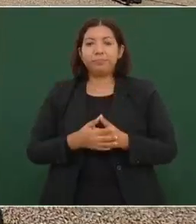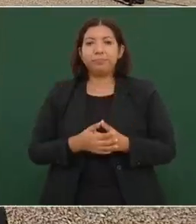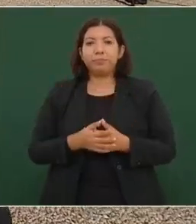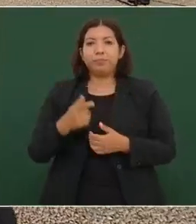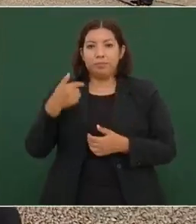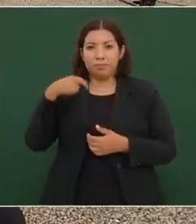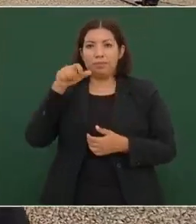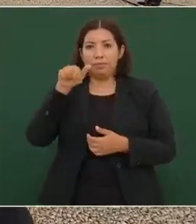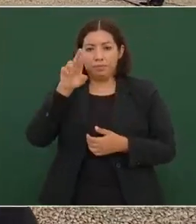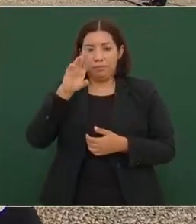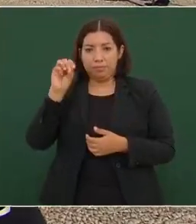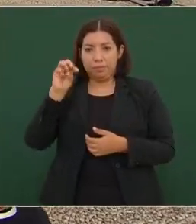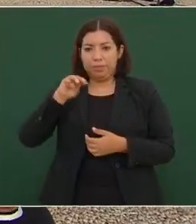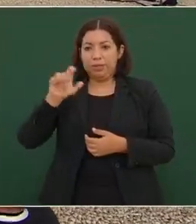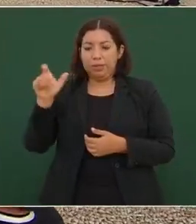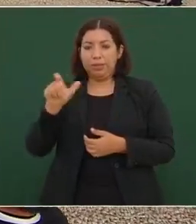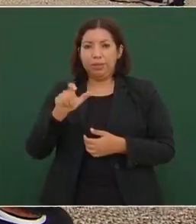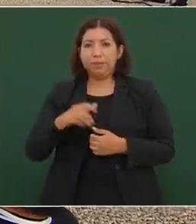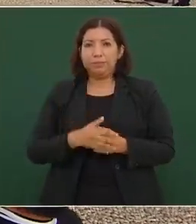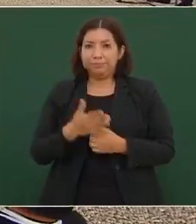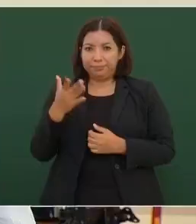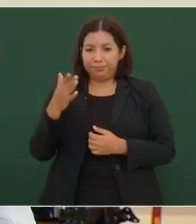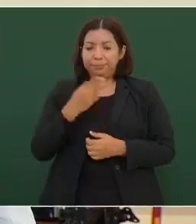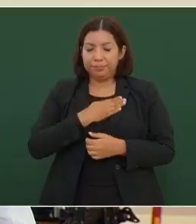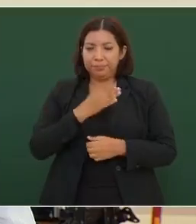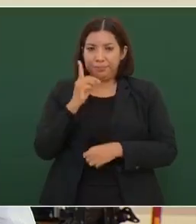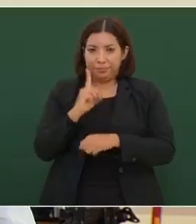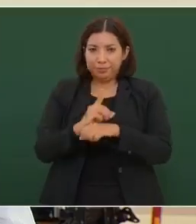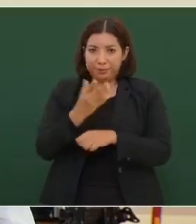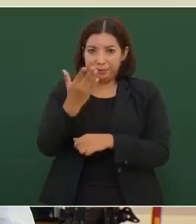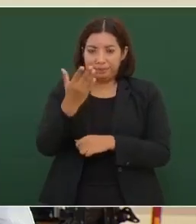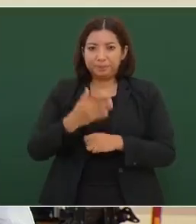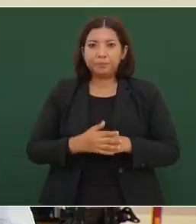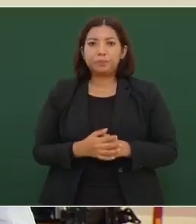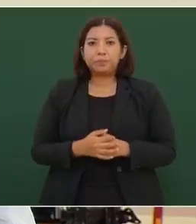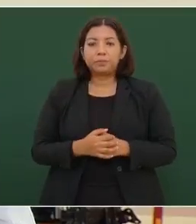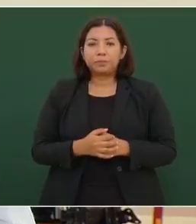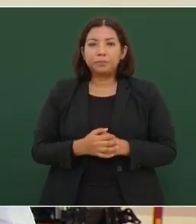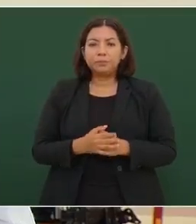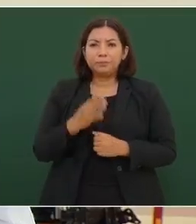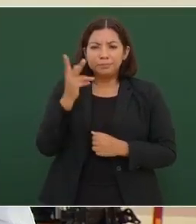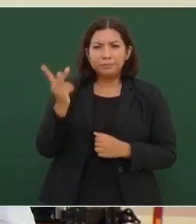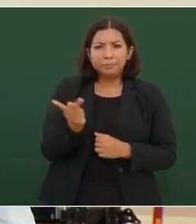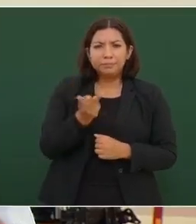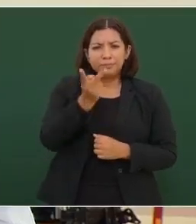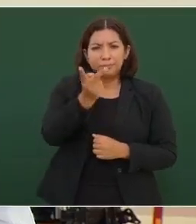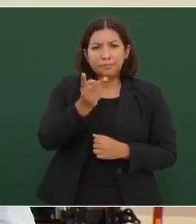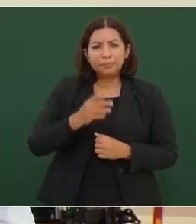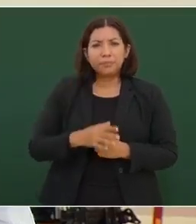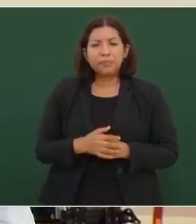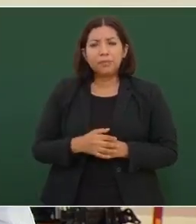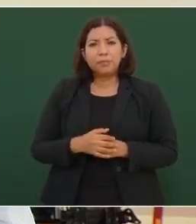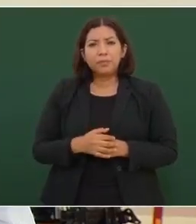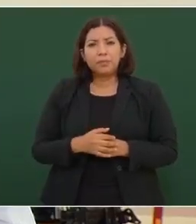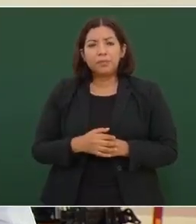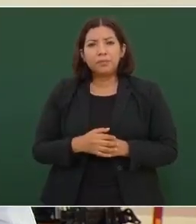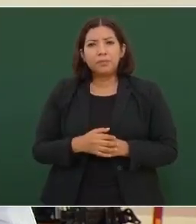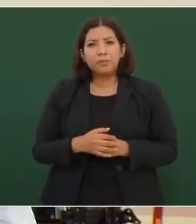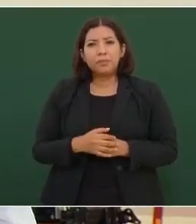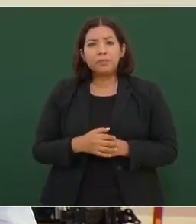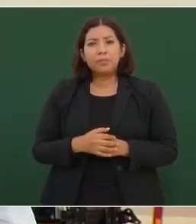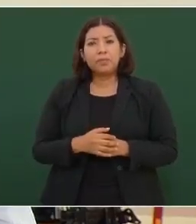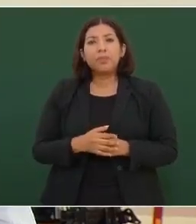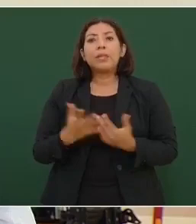MX. Buenos días, gobernadora, secretarios. Presidente, para preguntarle cómo va exactamente el